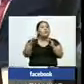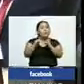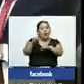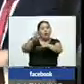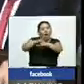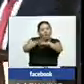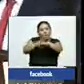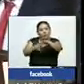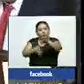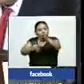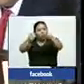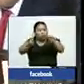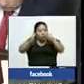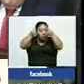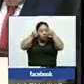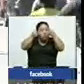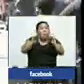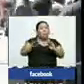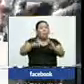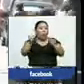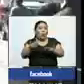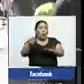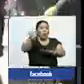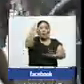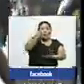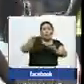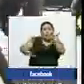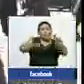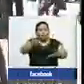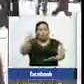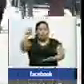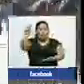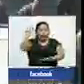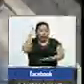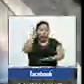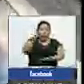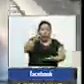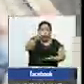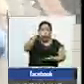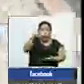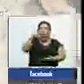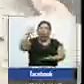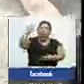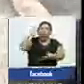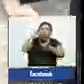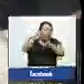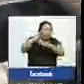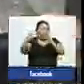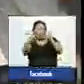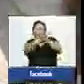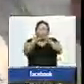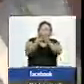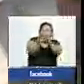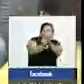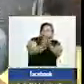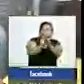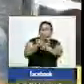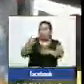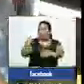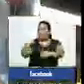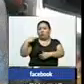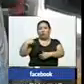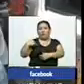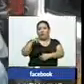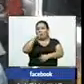por el caso de Iván Alexander Sandoval, un vendedor de Santa Tecla, que murió durante los disturbios registrados en noviembre de